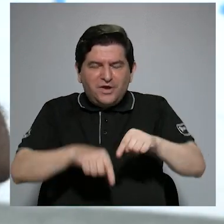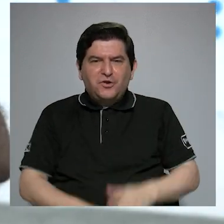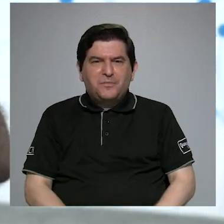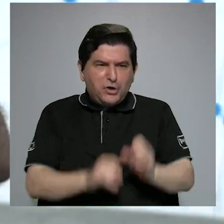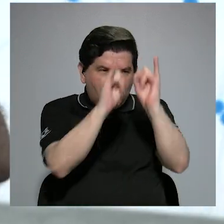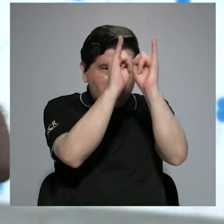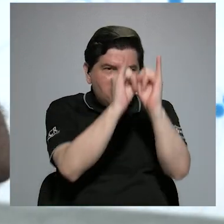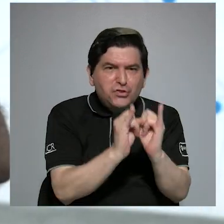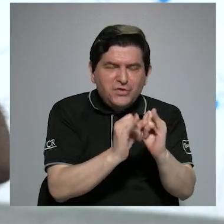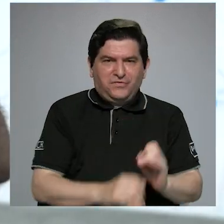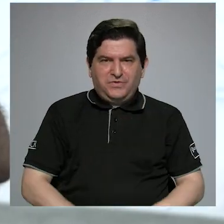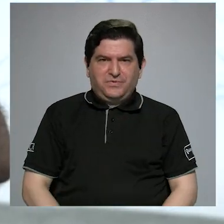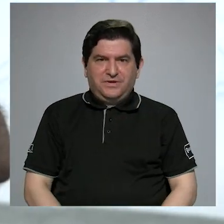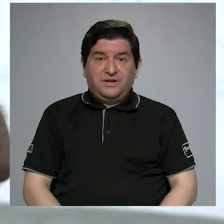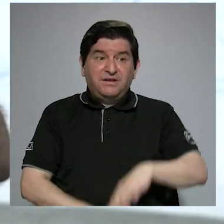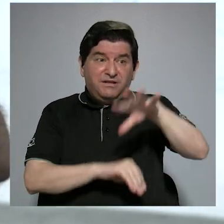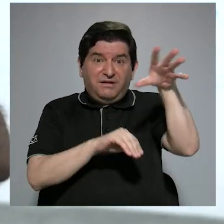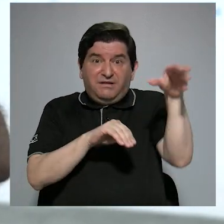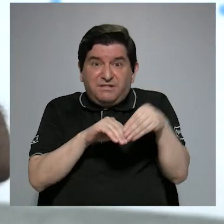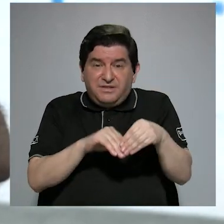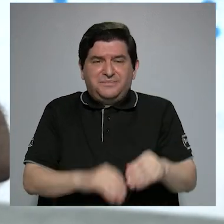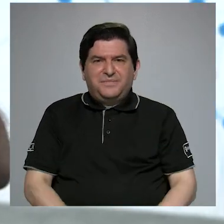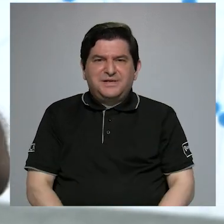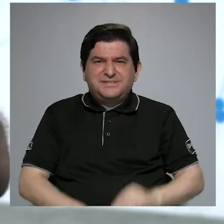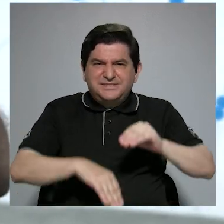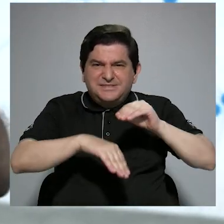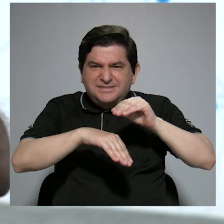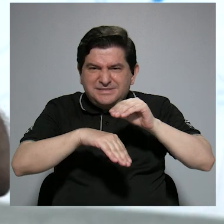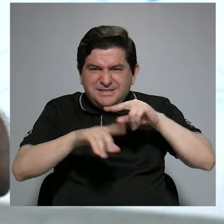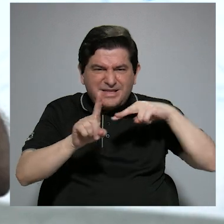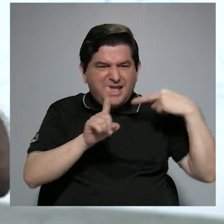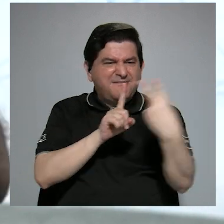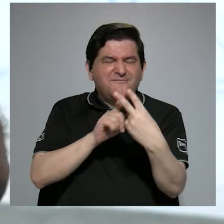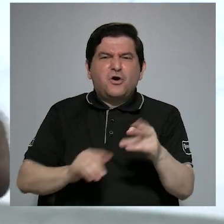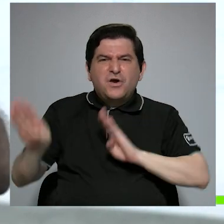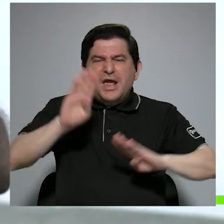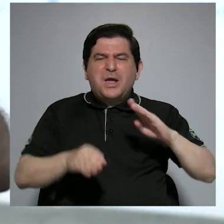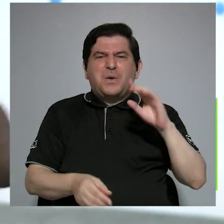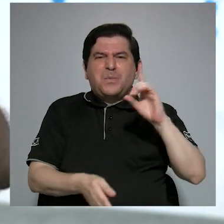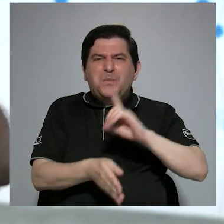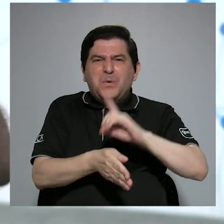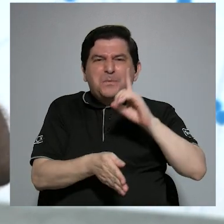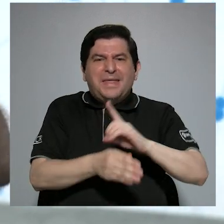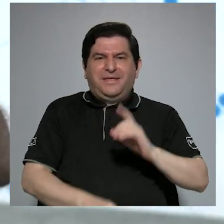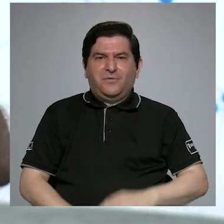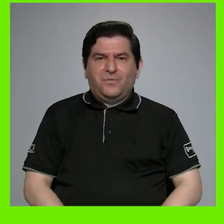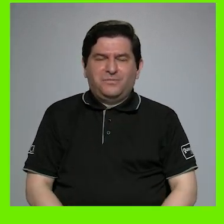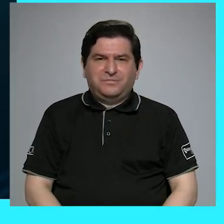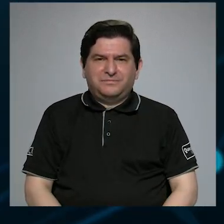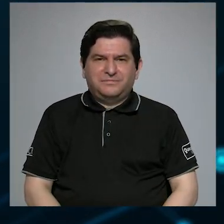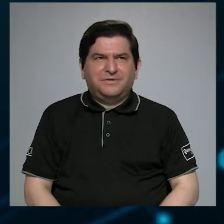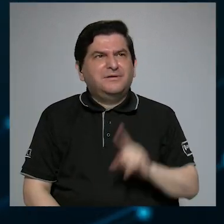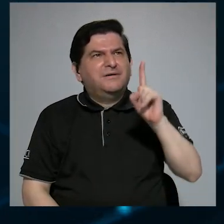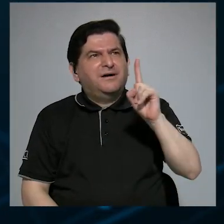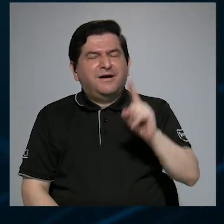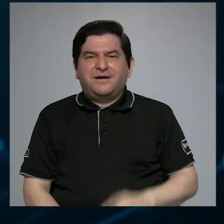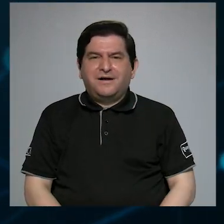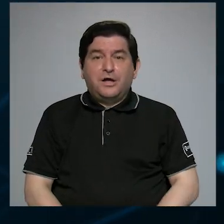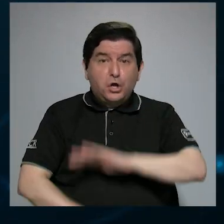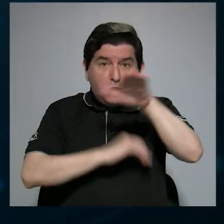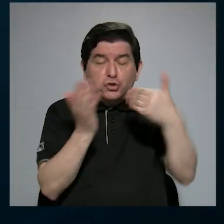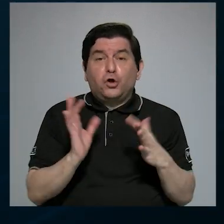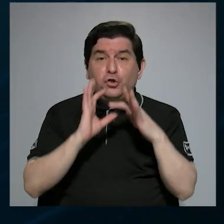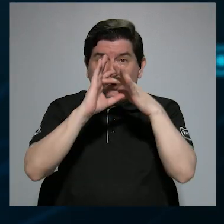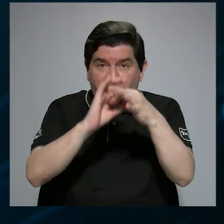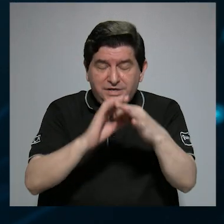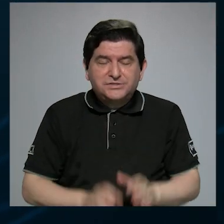como un fenómeno individual y además con un enfoque biomédico. ¿Qué quiere decir esto?